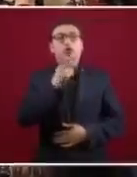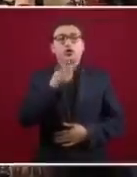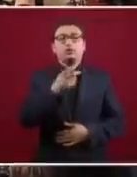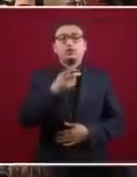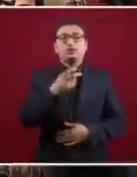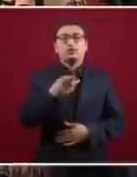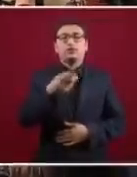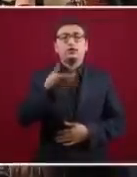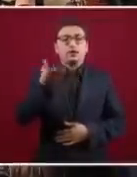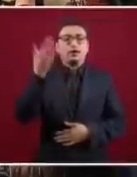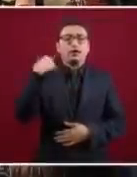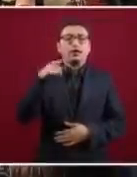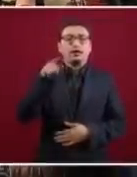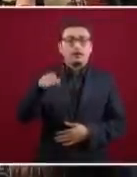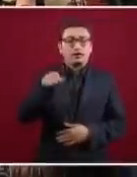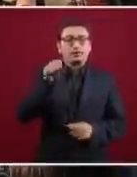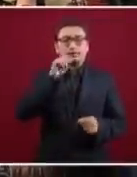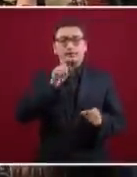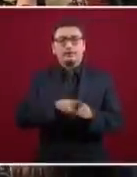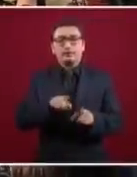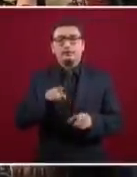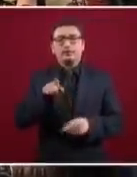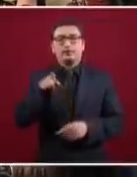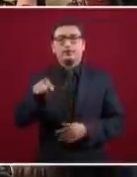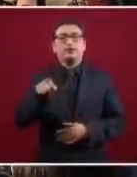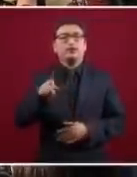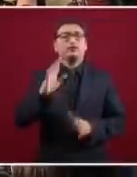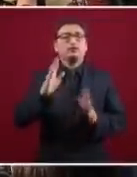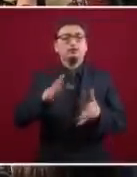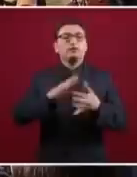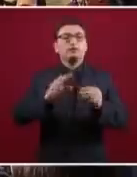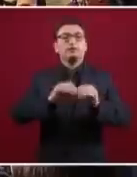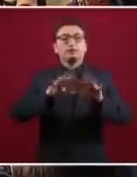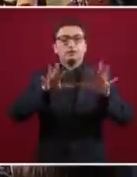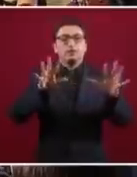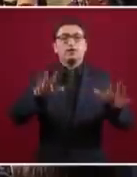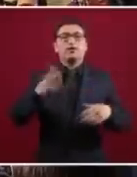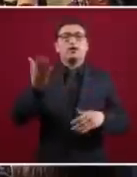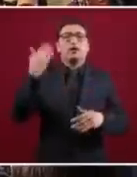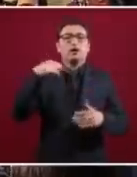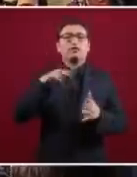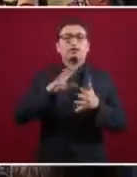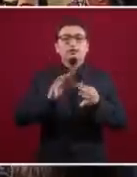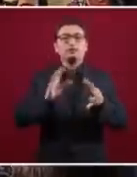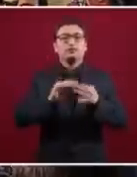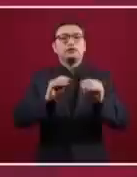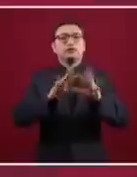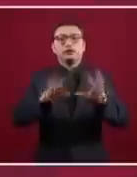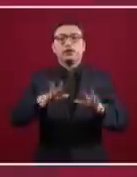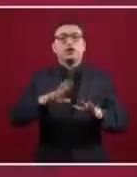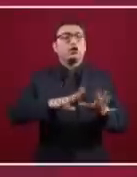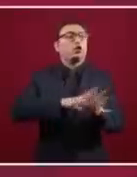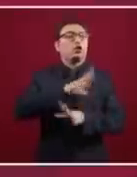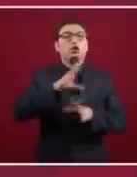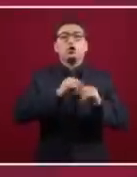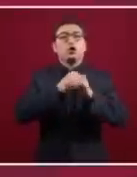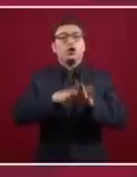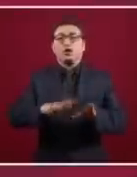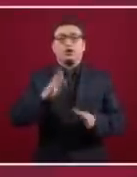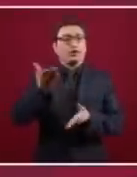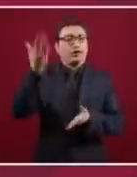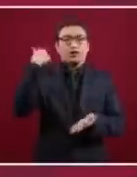mismo si lo aclaro lo hemos aclarado no se tenían todos los elementos